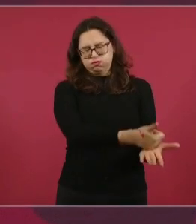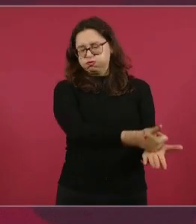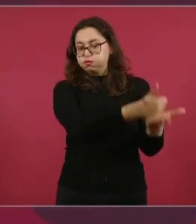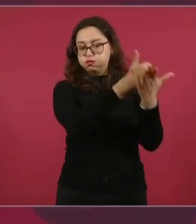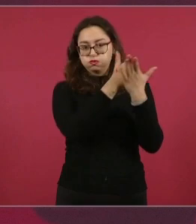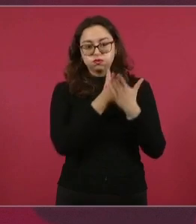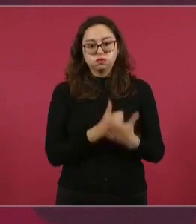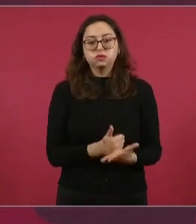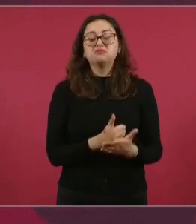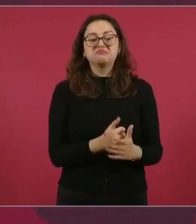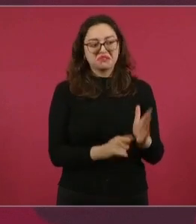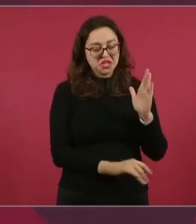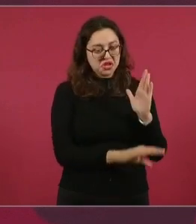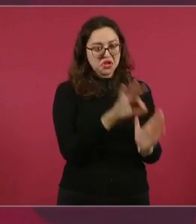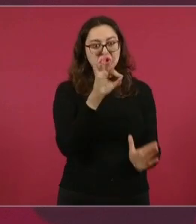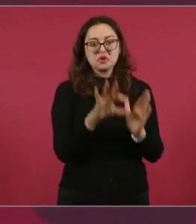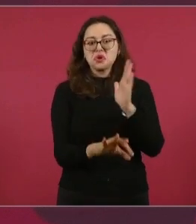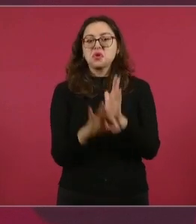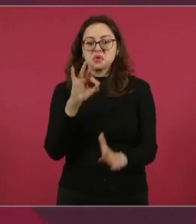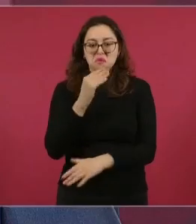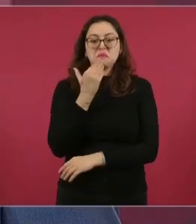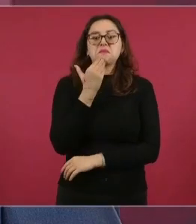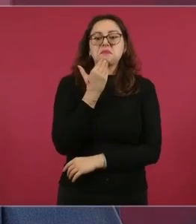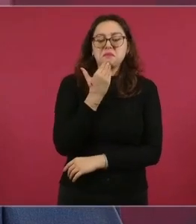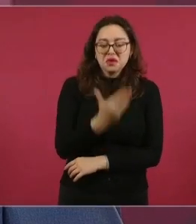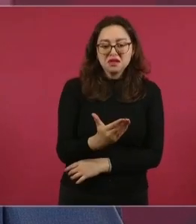No me equivoqué,